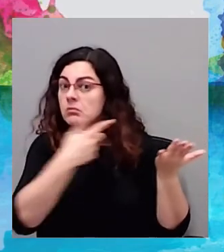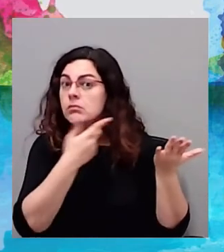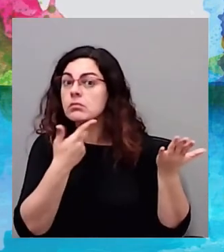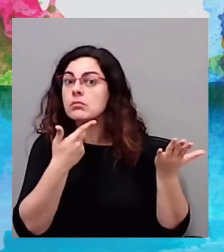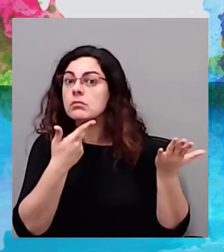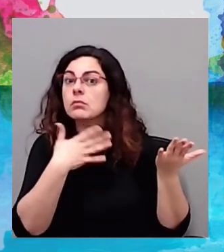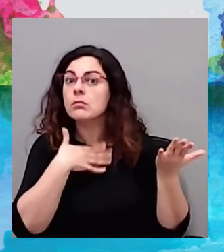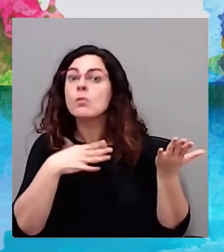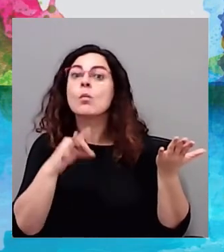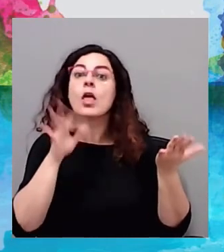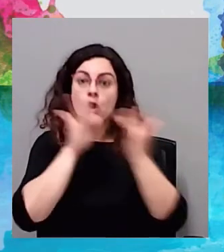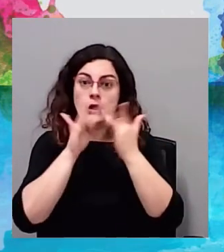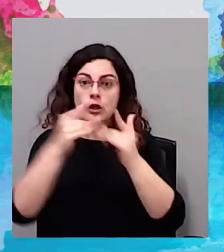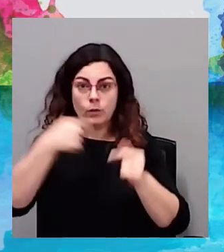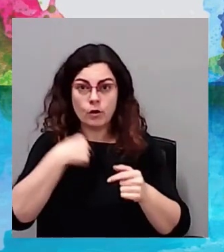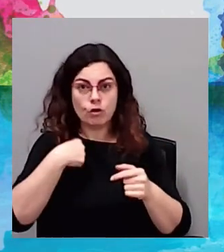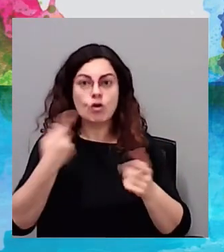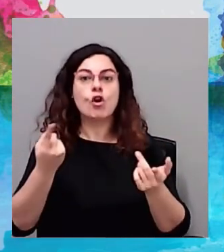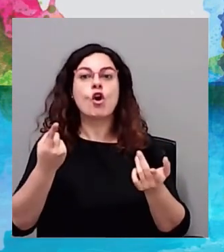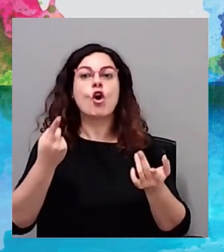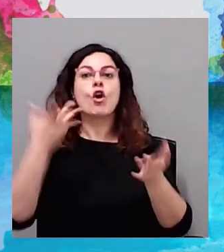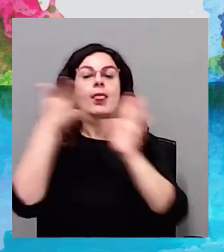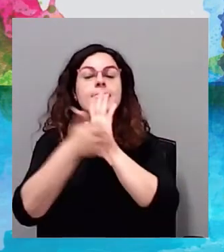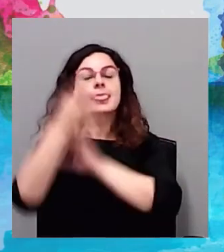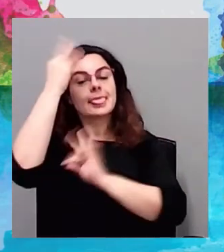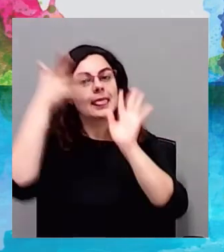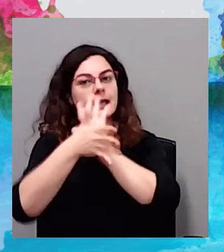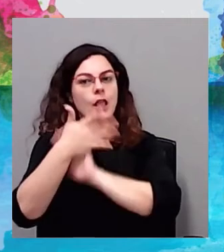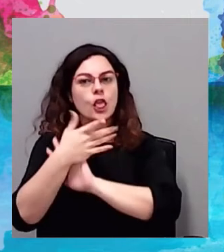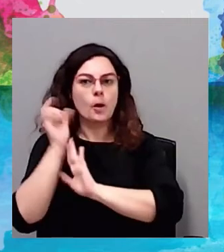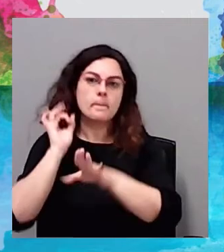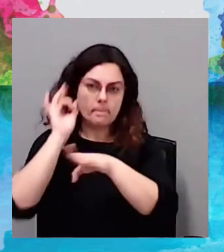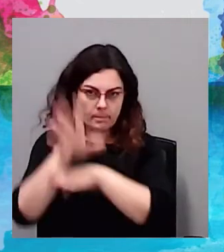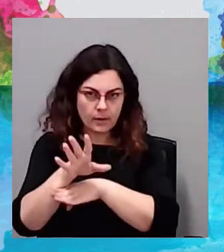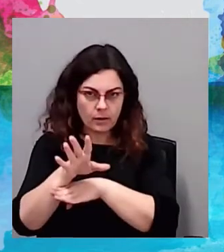contacto conmigo y os puedo mandar la descripción tanto de